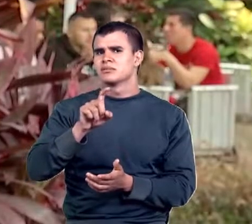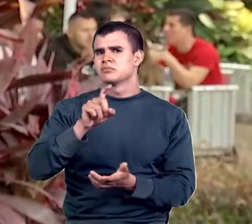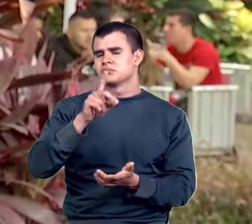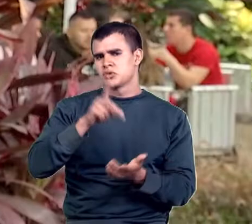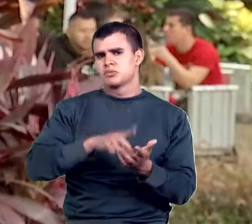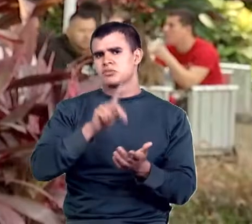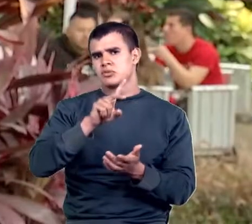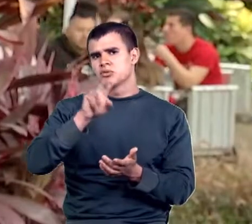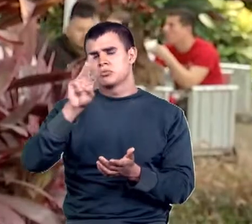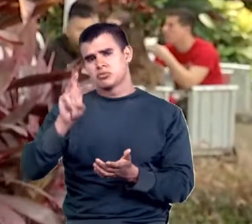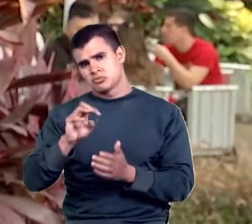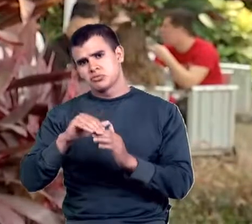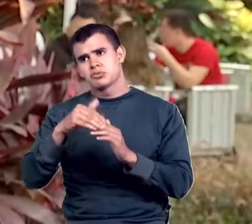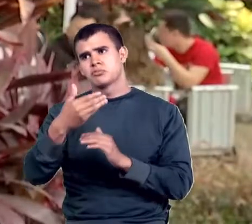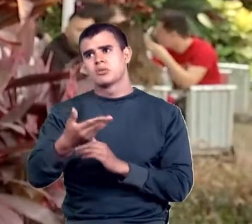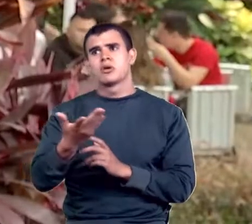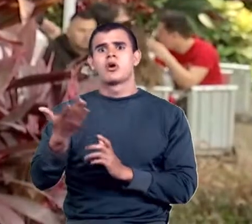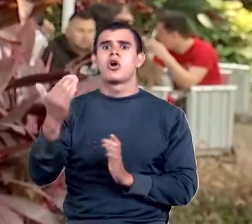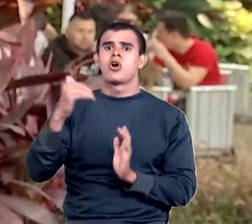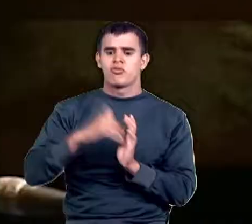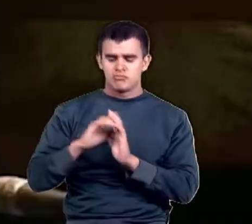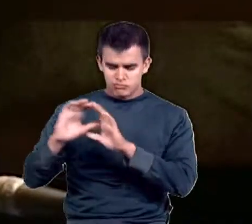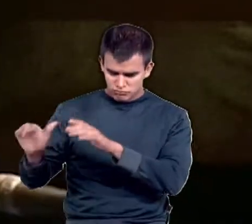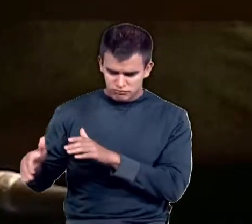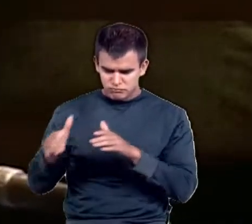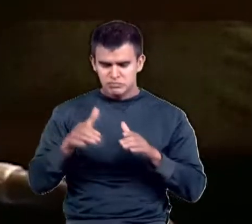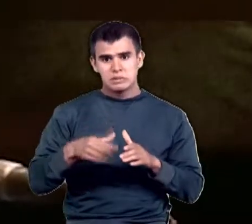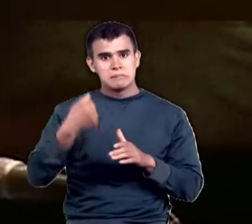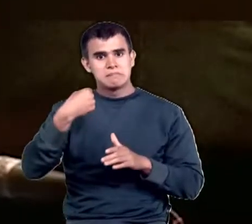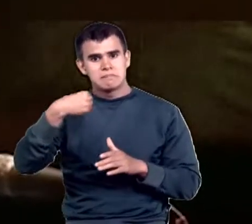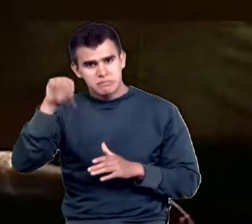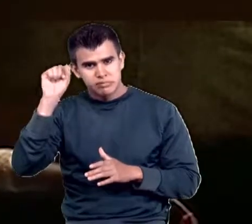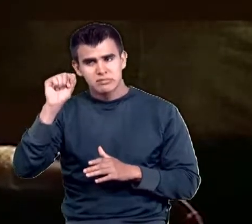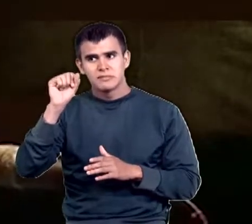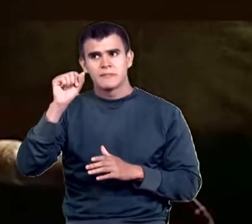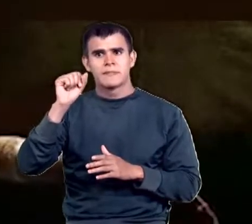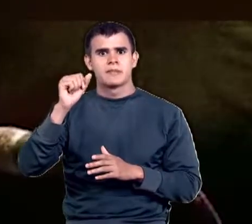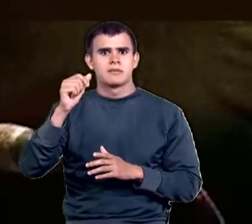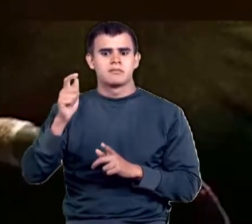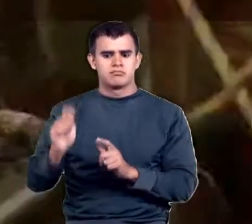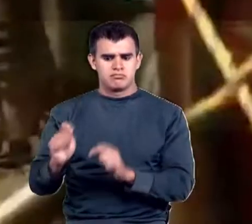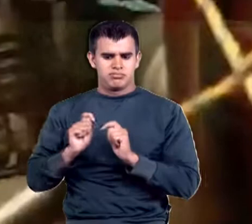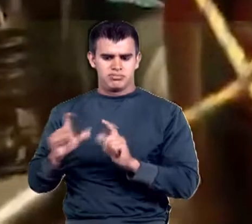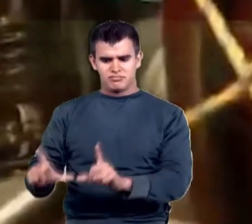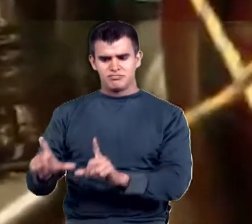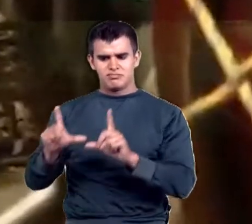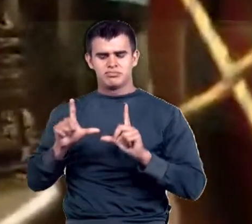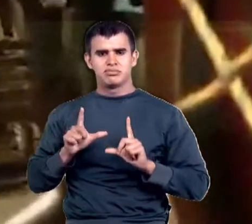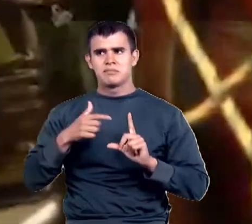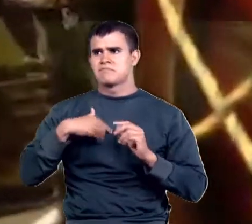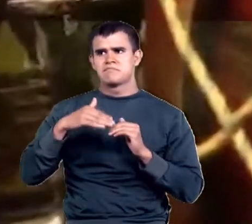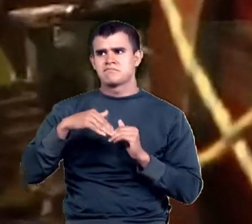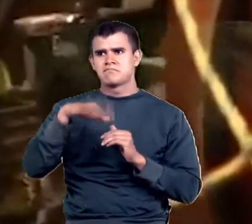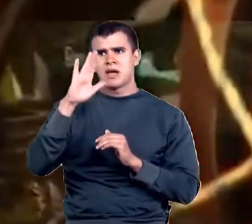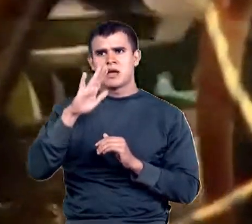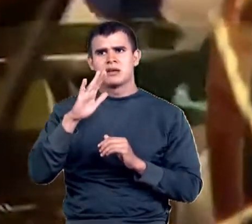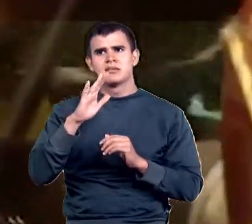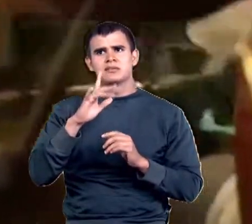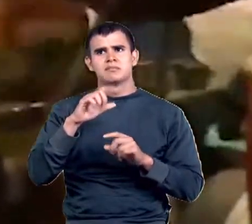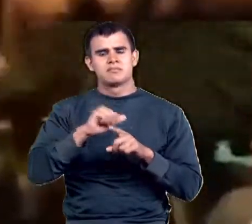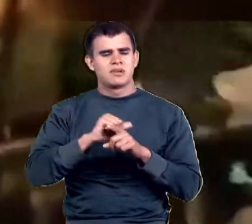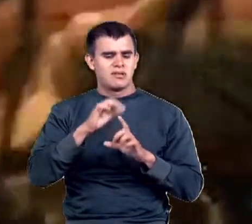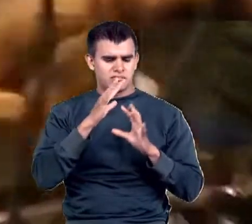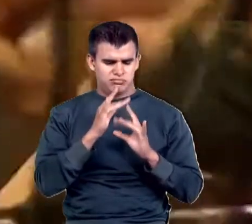lugar. Y ya en el año 2018 volvimos otra vez y pues ganamos. Gané mejor intérprete de clarinete. Y desde ahí